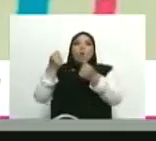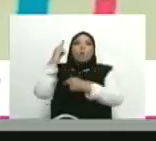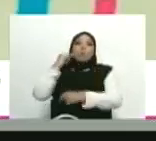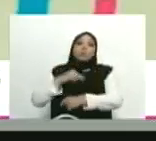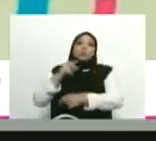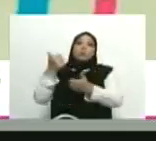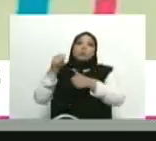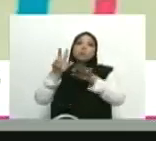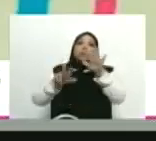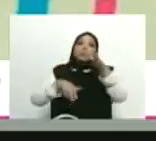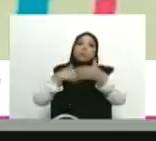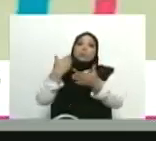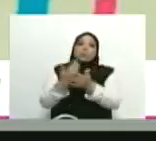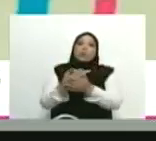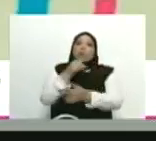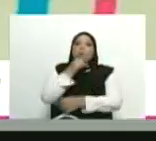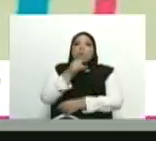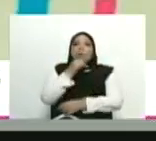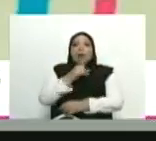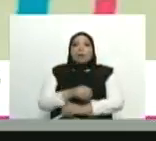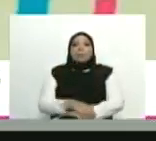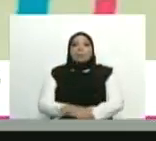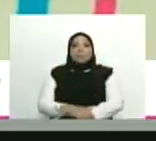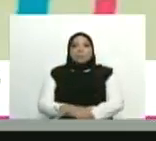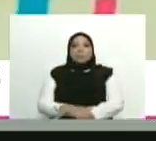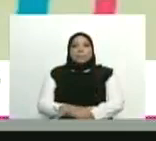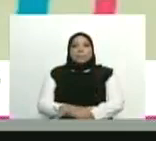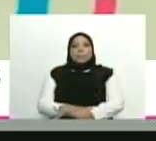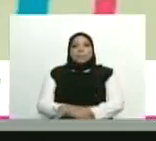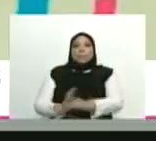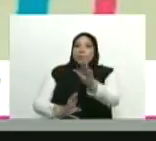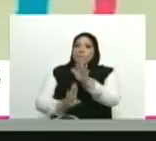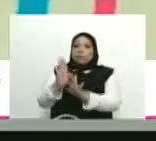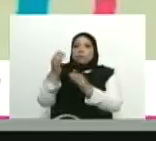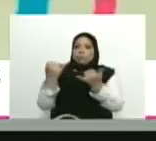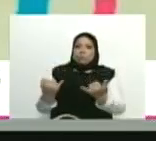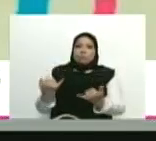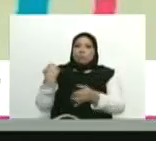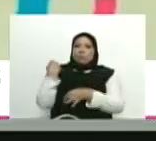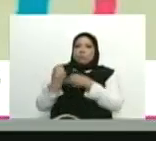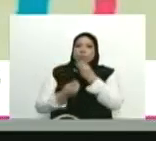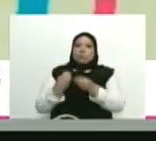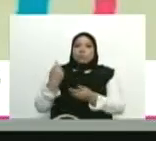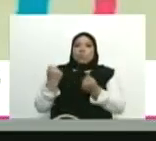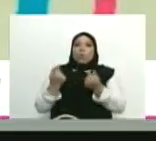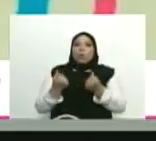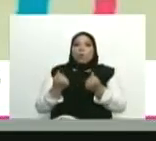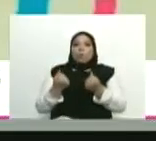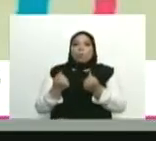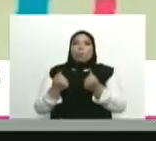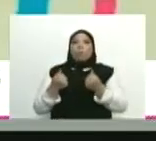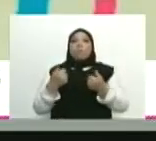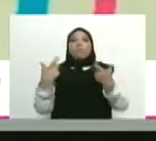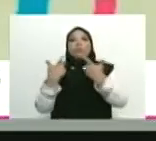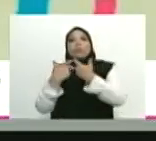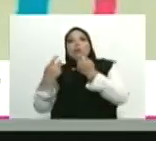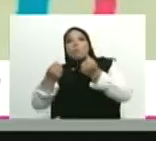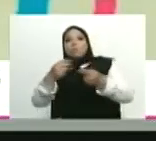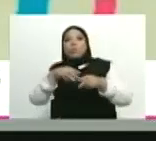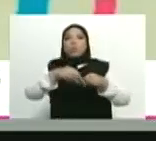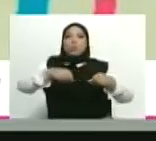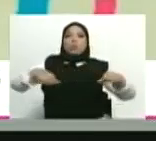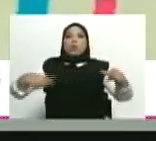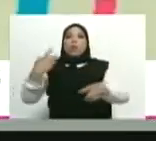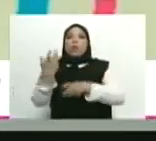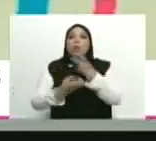con 18 motores, motores de crecimiento económico, el motor de la agricultura, la producción